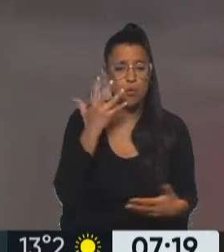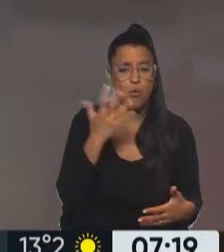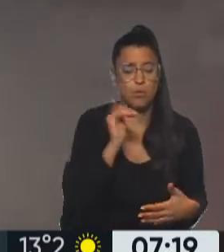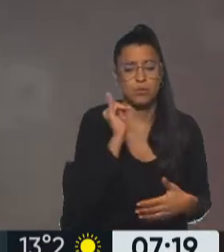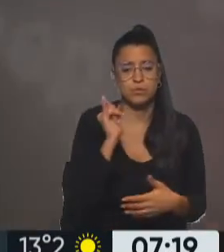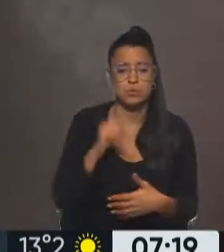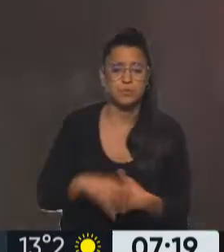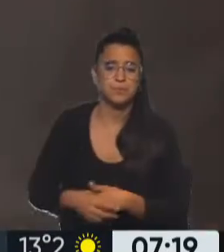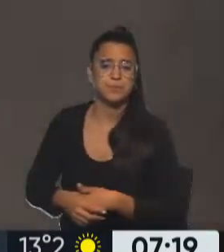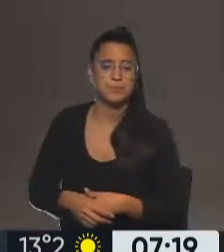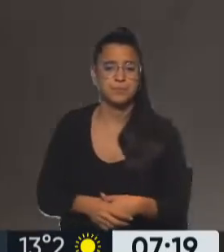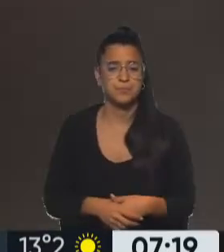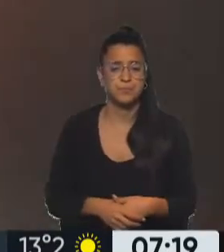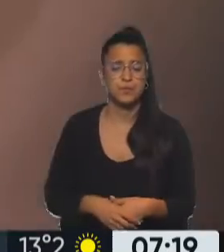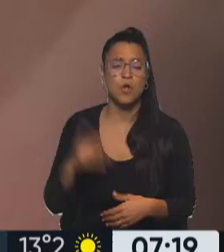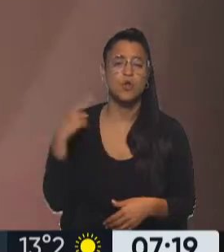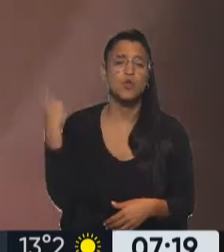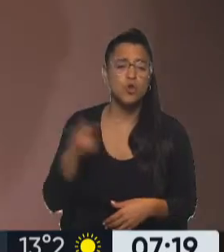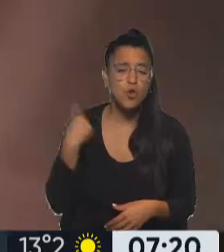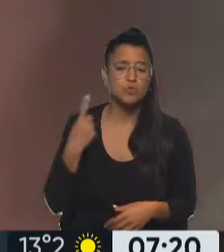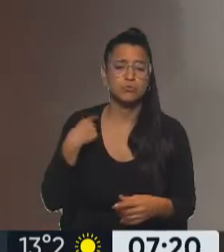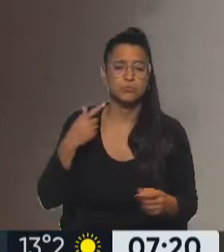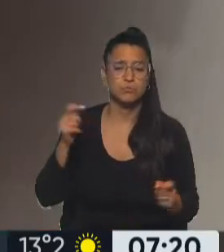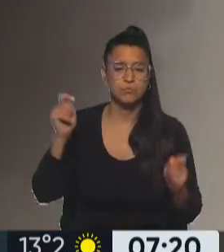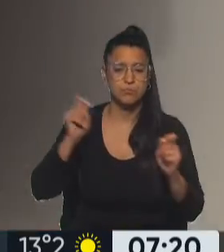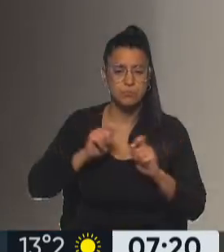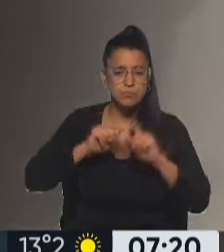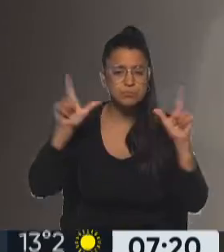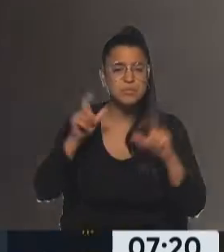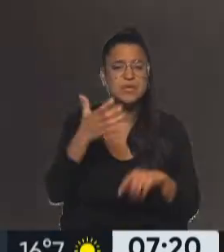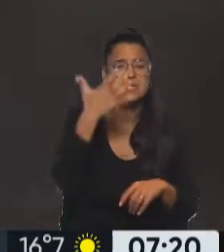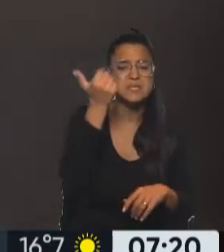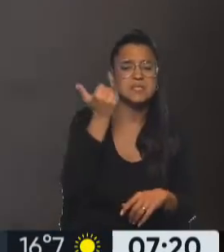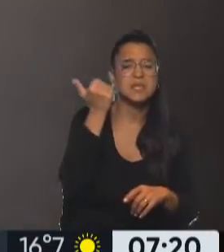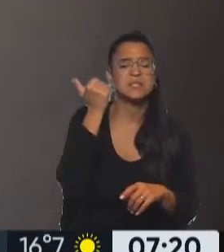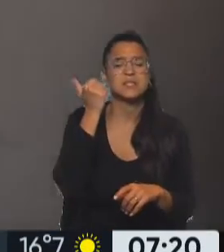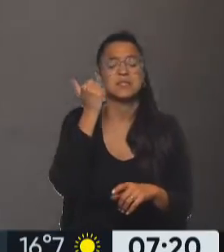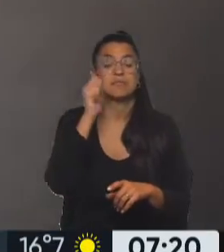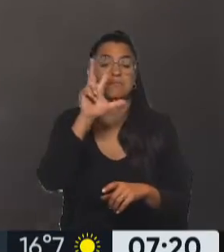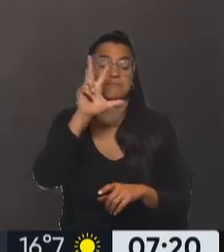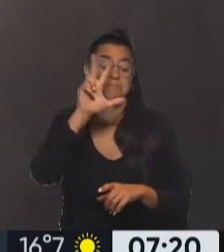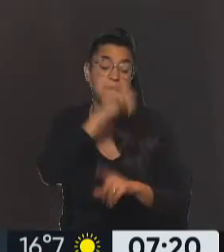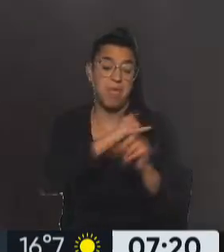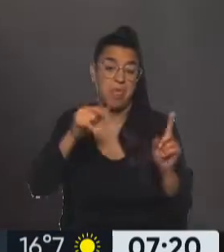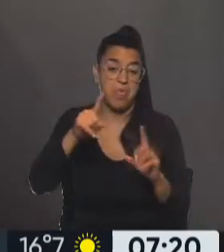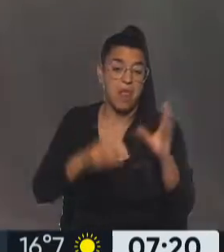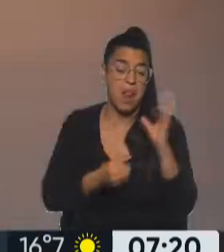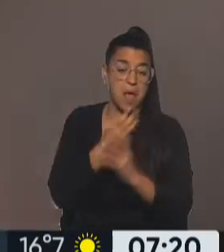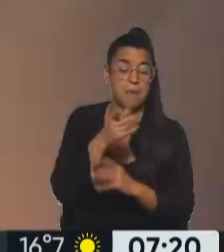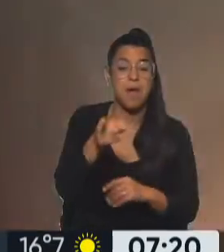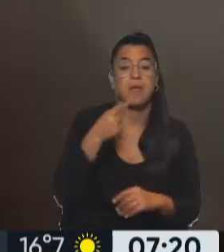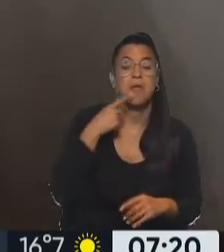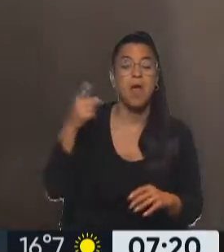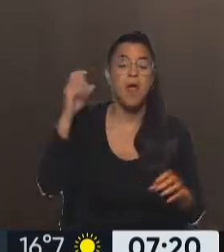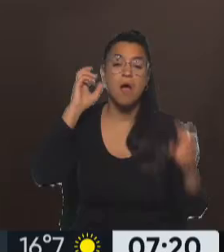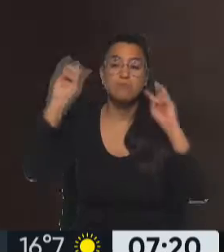supuesto, con todo gusto. Nosotros nos despertamos a las 6:30 de la mañana con los sonidos de los